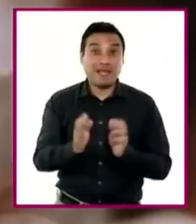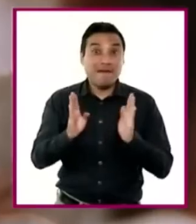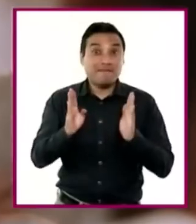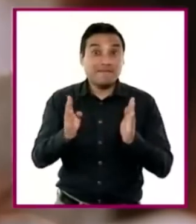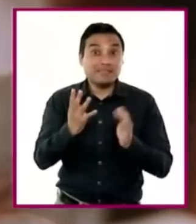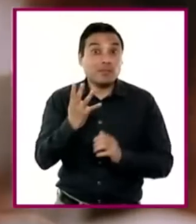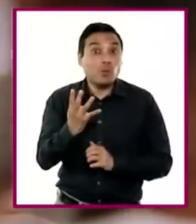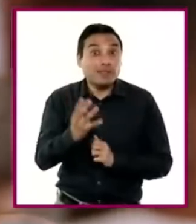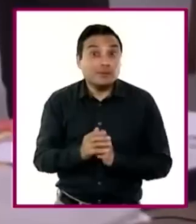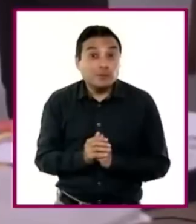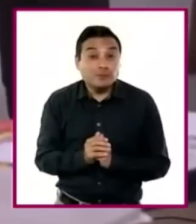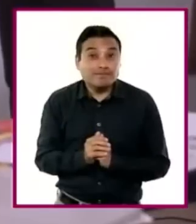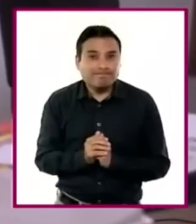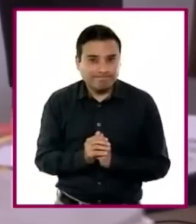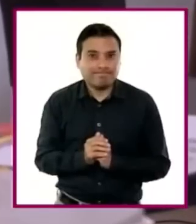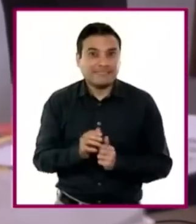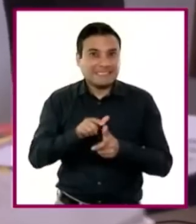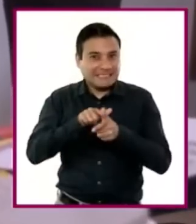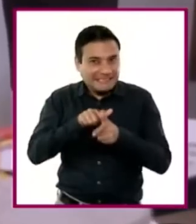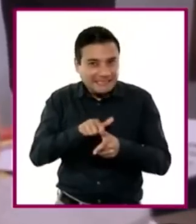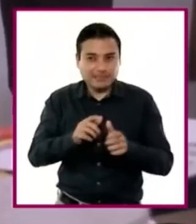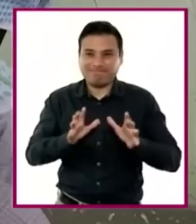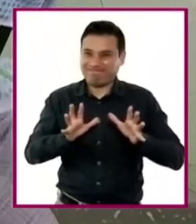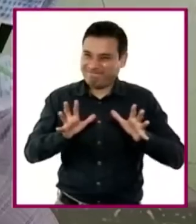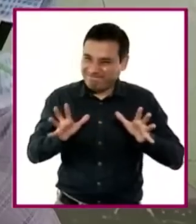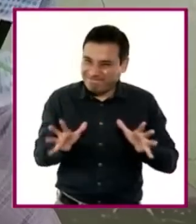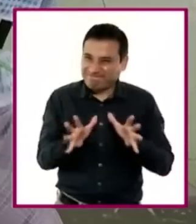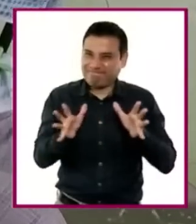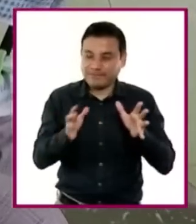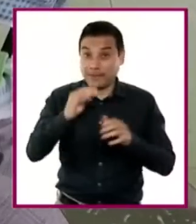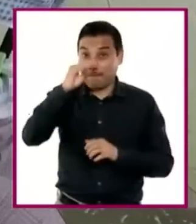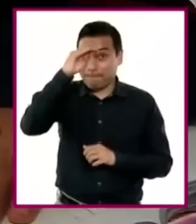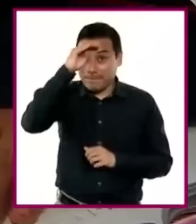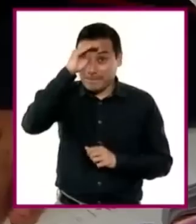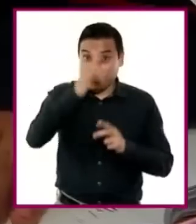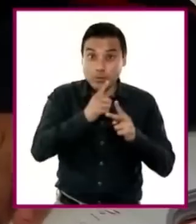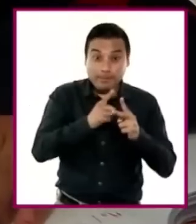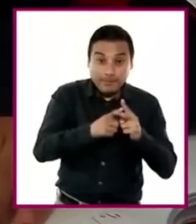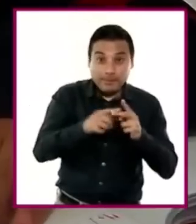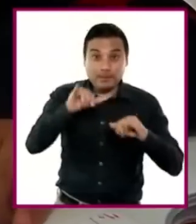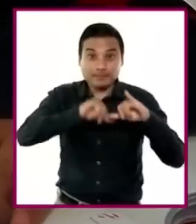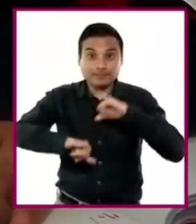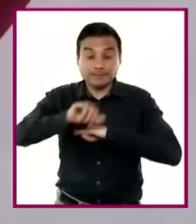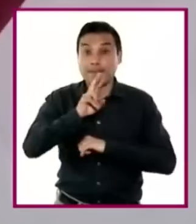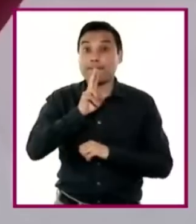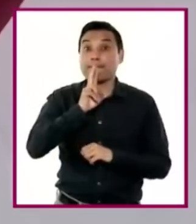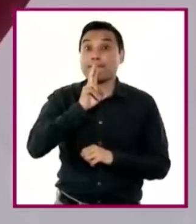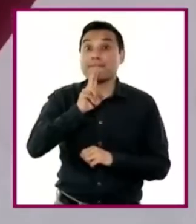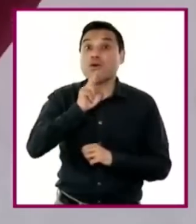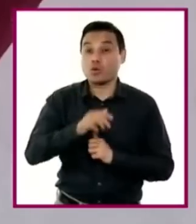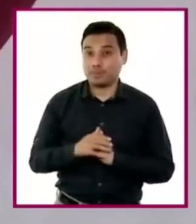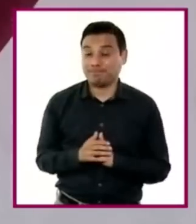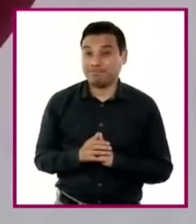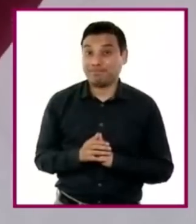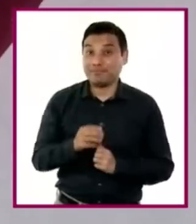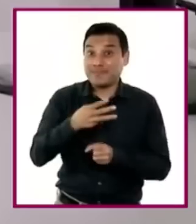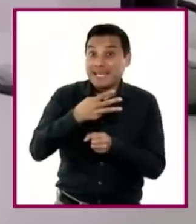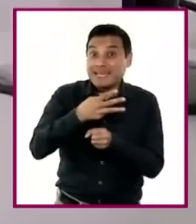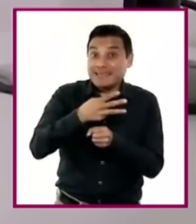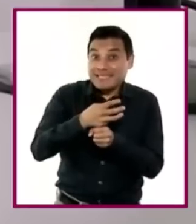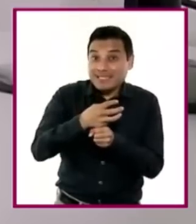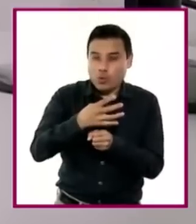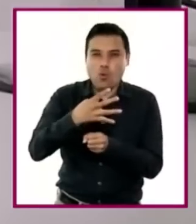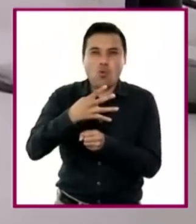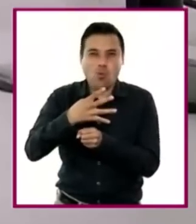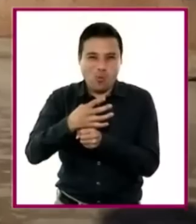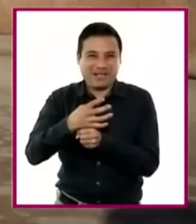al desarrollo del pensamiento científico y el pensamiento matemático de niñas y niños de tercero y cuarto grado